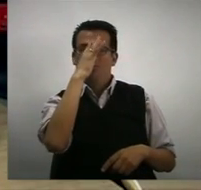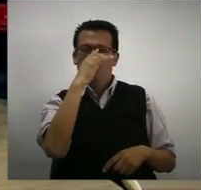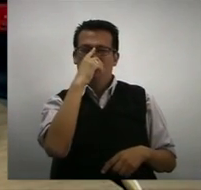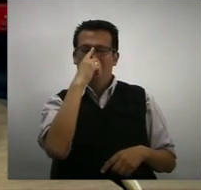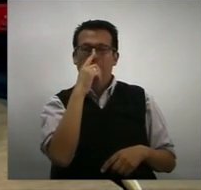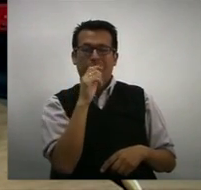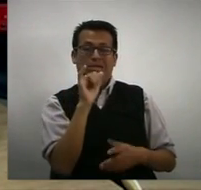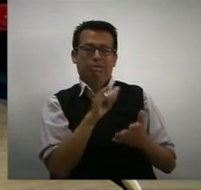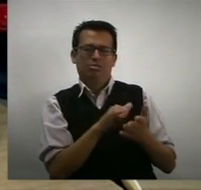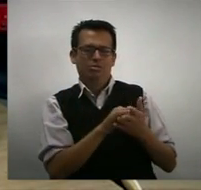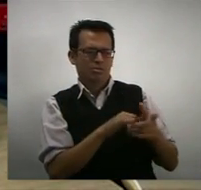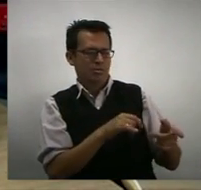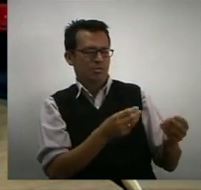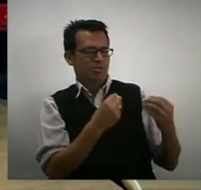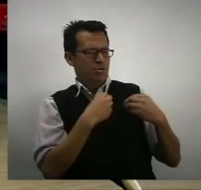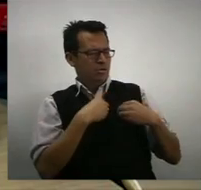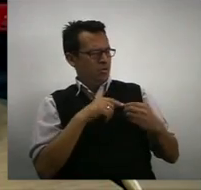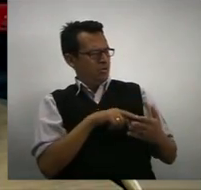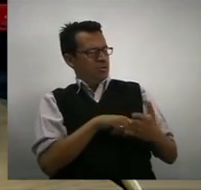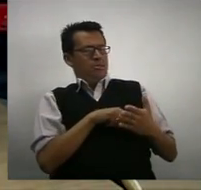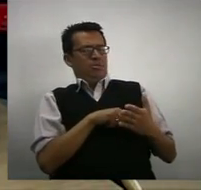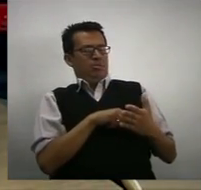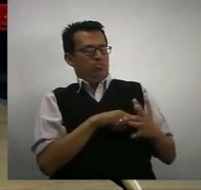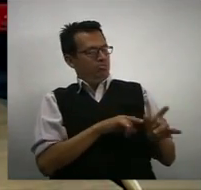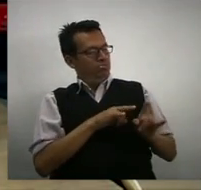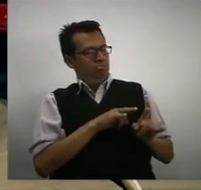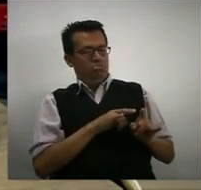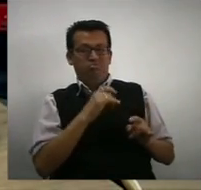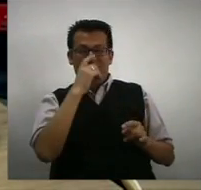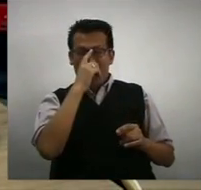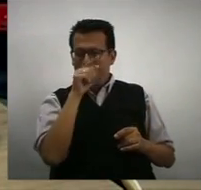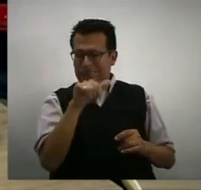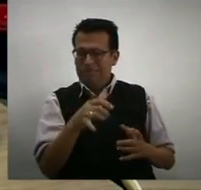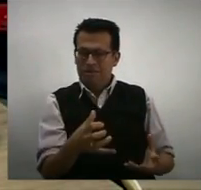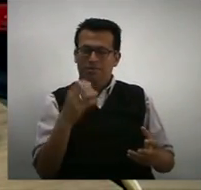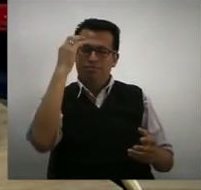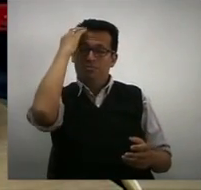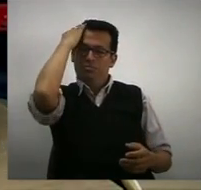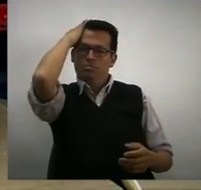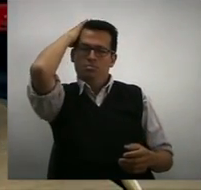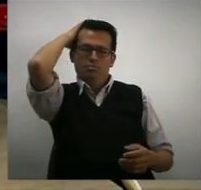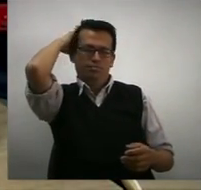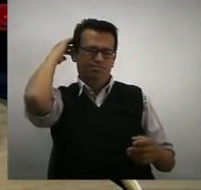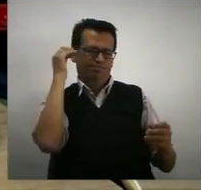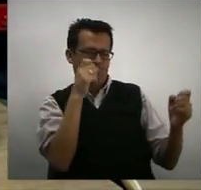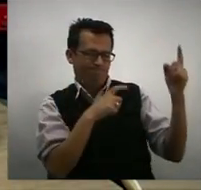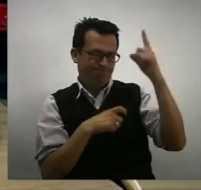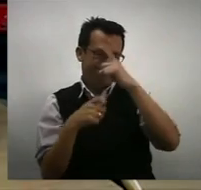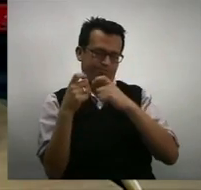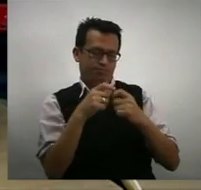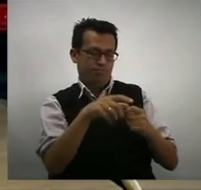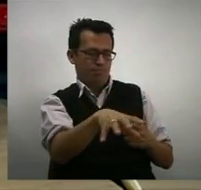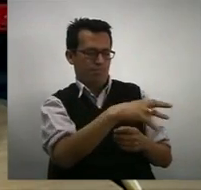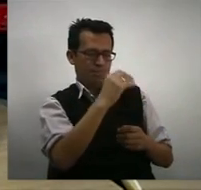está involucrada cierta resonancia poética. Entonces he tratado de jugar con el lenguaje para hacer del texto algo